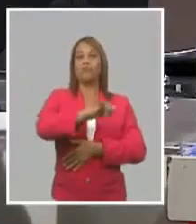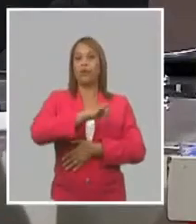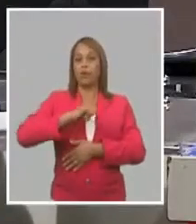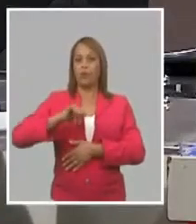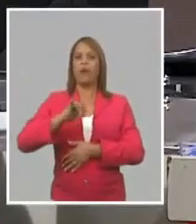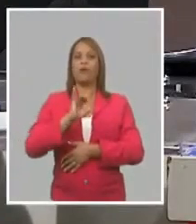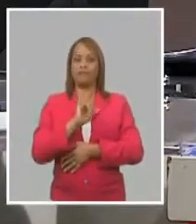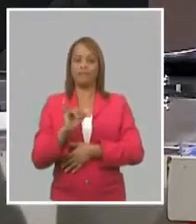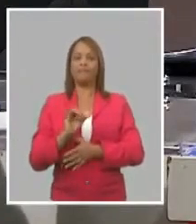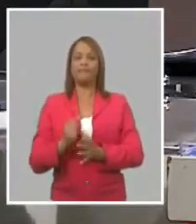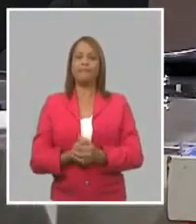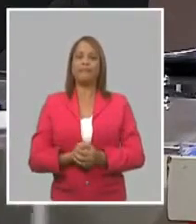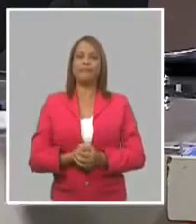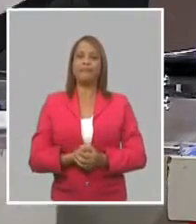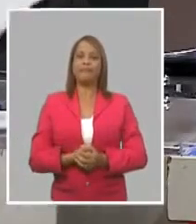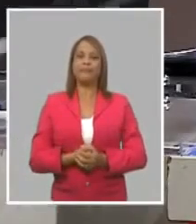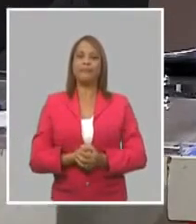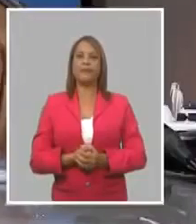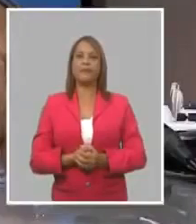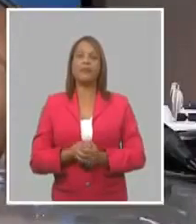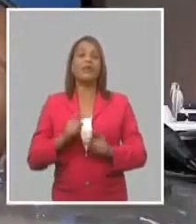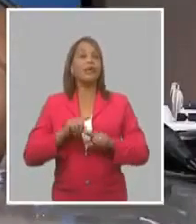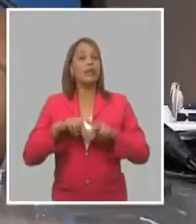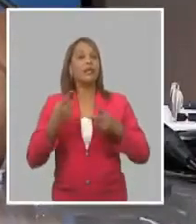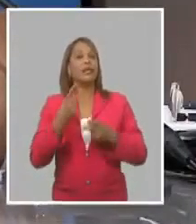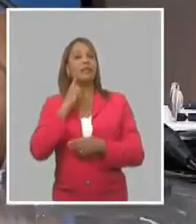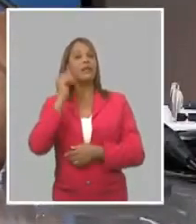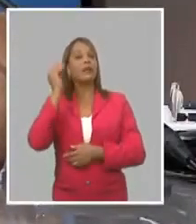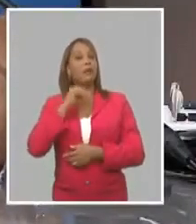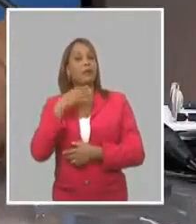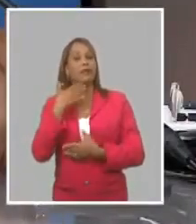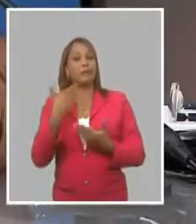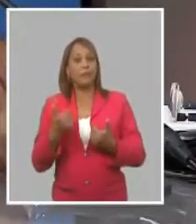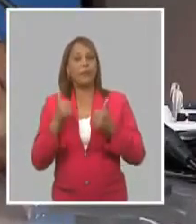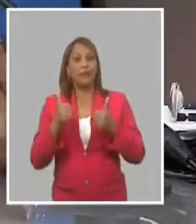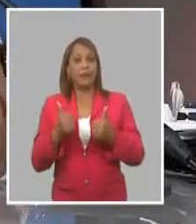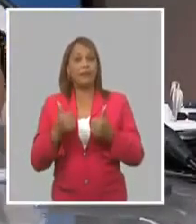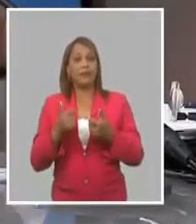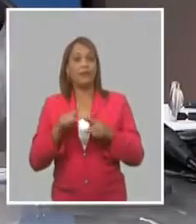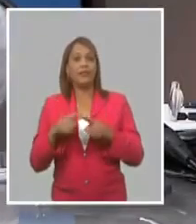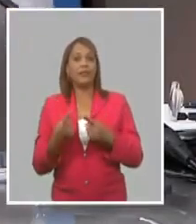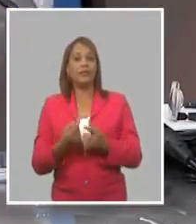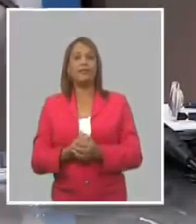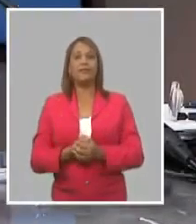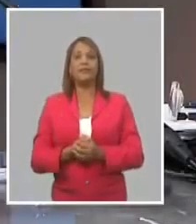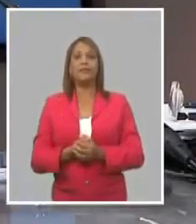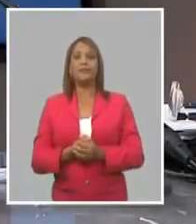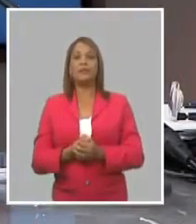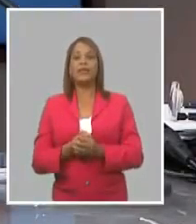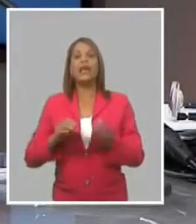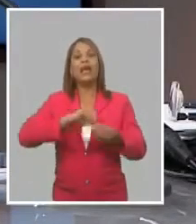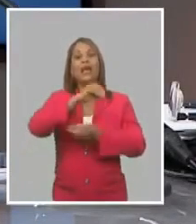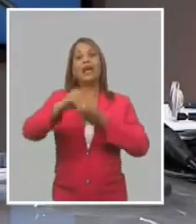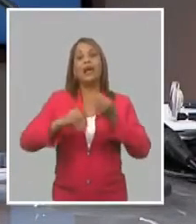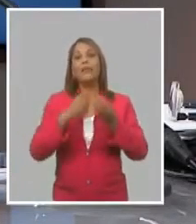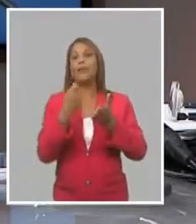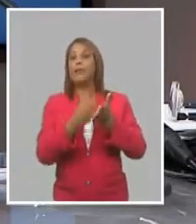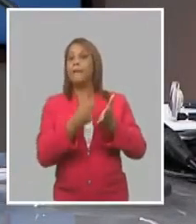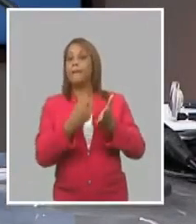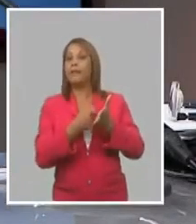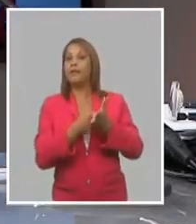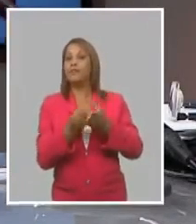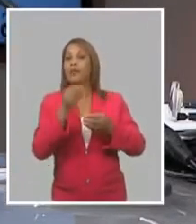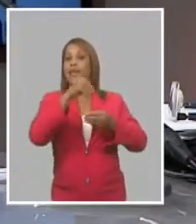en sentido general. Pero bueno, aquí lo que ratifico es que tengamos cuenta de que los tipos de cambio forman precios al interior